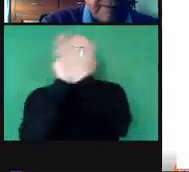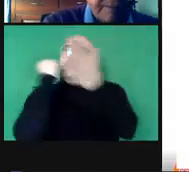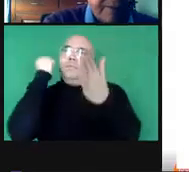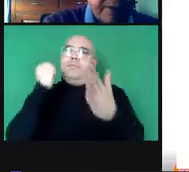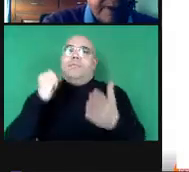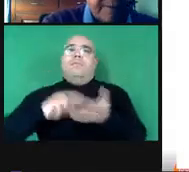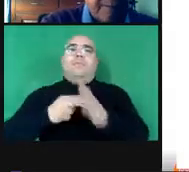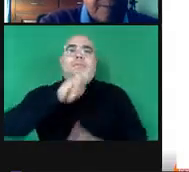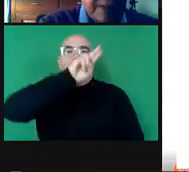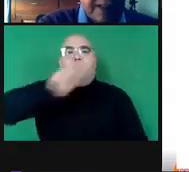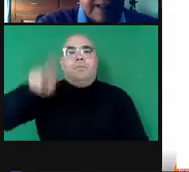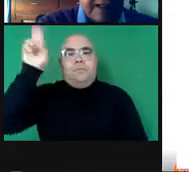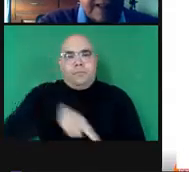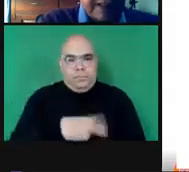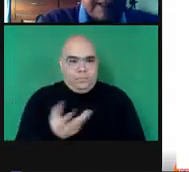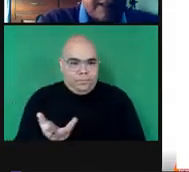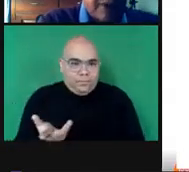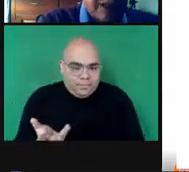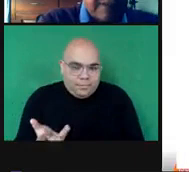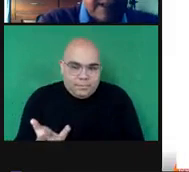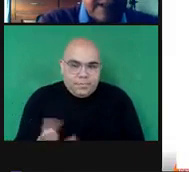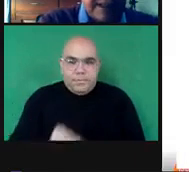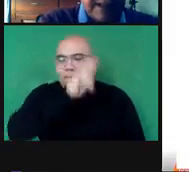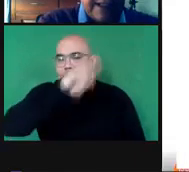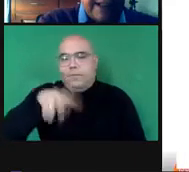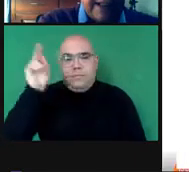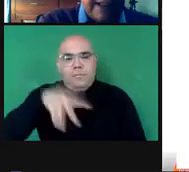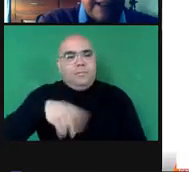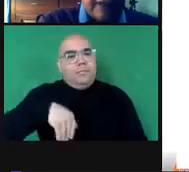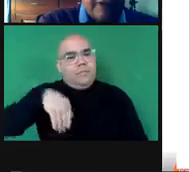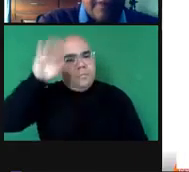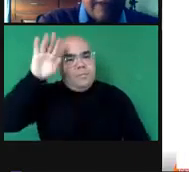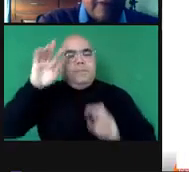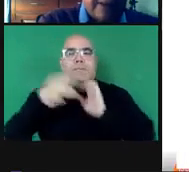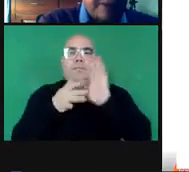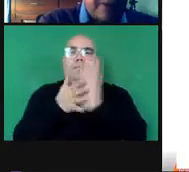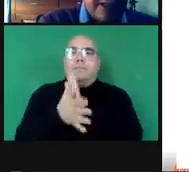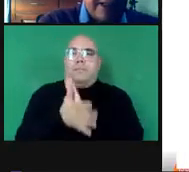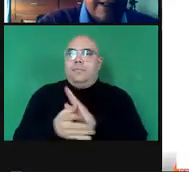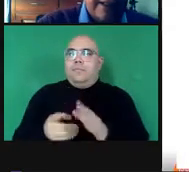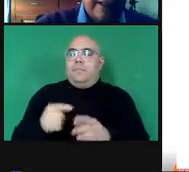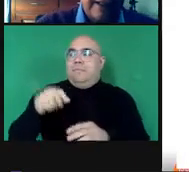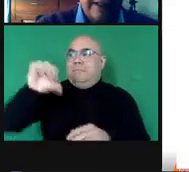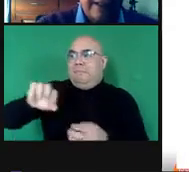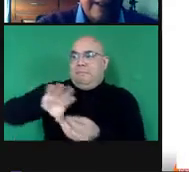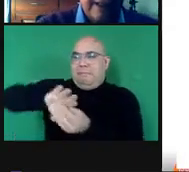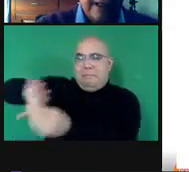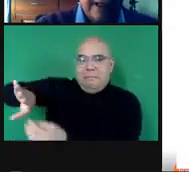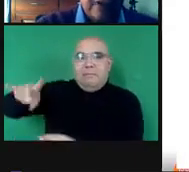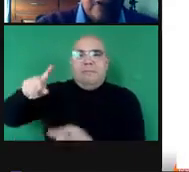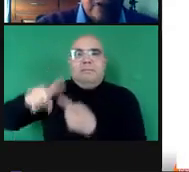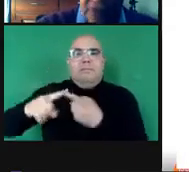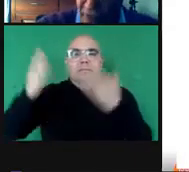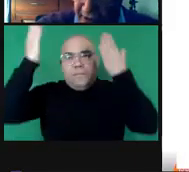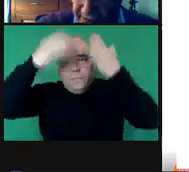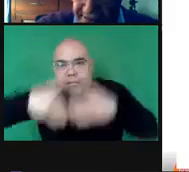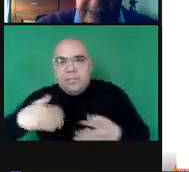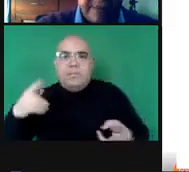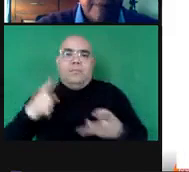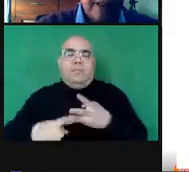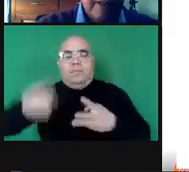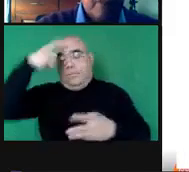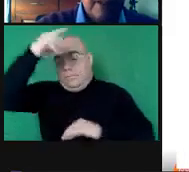prohibido, ¿sí? Caracterizado por la marginalidad, el anonimato y la espontaneidad. Eso es como